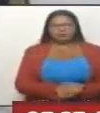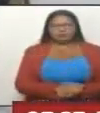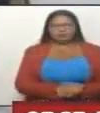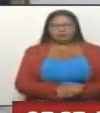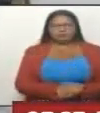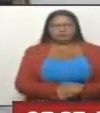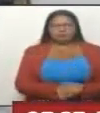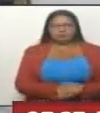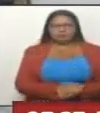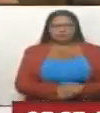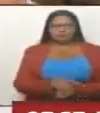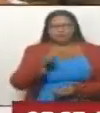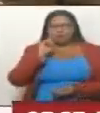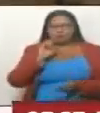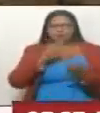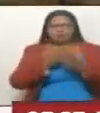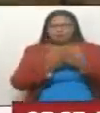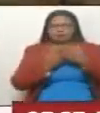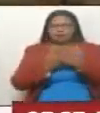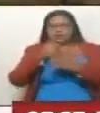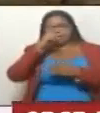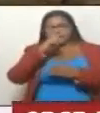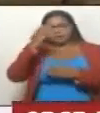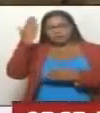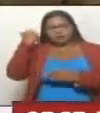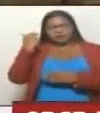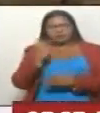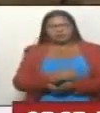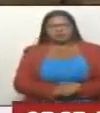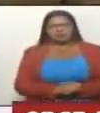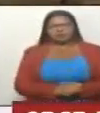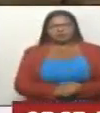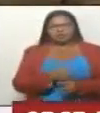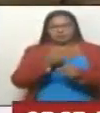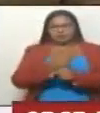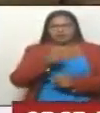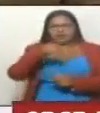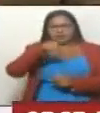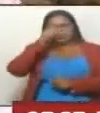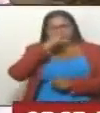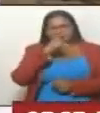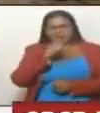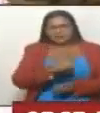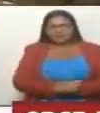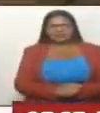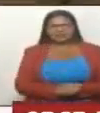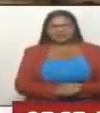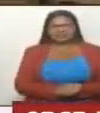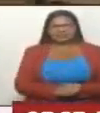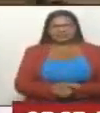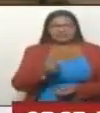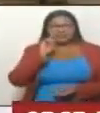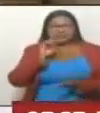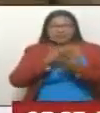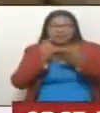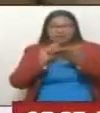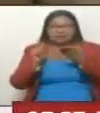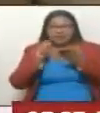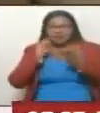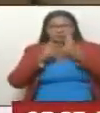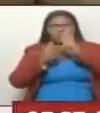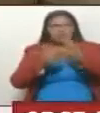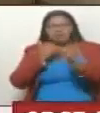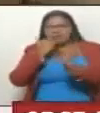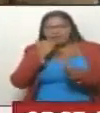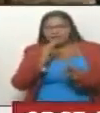Sí, no sé si esta fue la agenda del año pasado. Ah, es la agenda, yo pensé que... Espero la de este año, padre. Ah, esa es la agenda, yo lo vi, dije, ¿será que Yamure va a mostrar algo? Ah, sí.